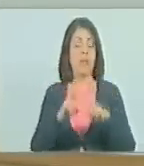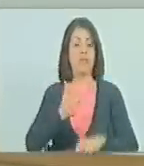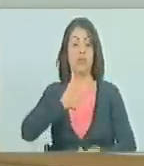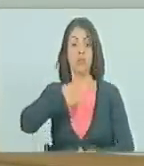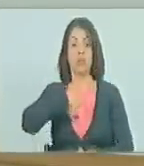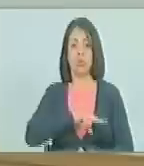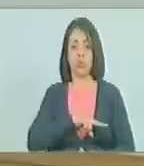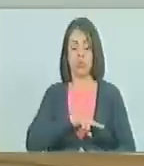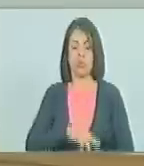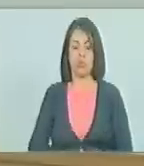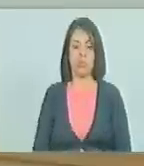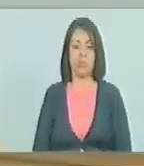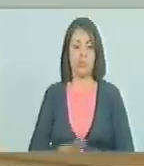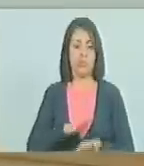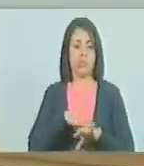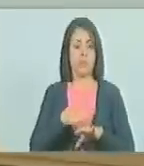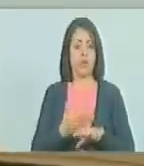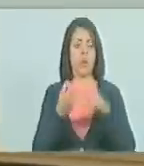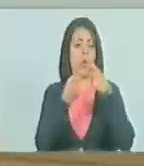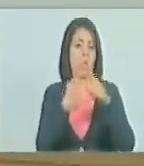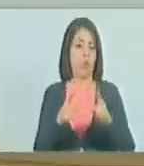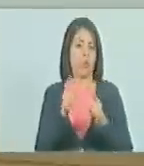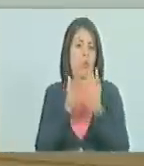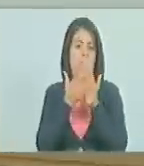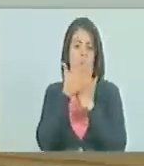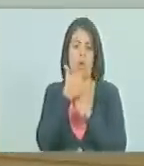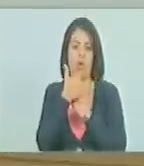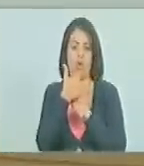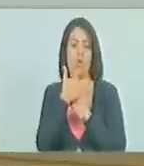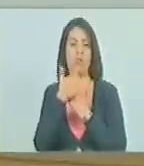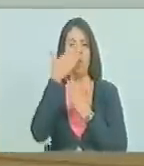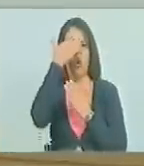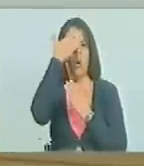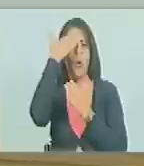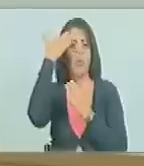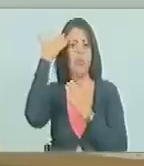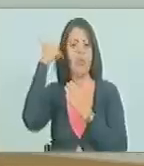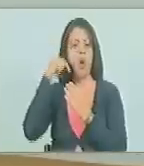nosotros. Porque lo otro sería ser cómplice de la amnesia lacunar.